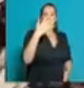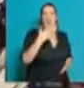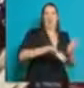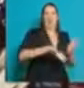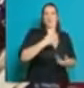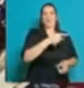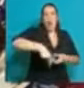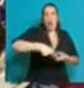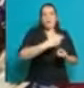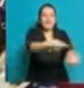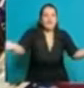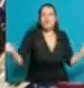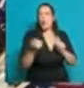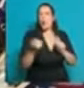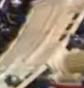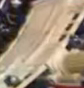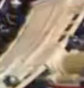beneficiarios.